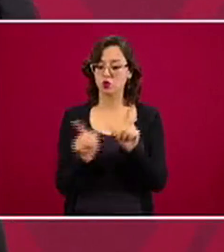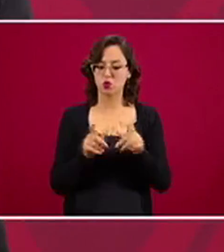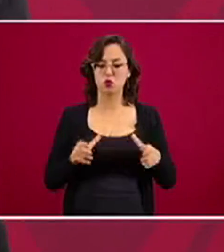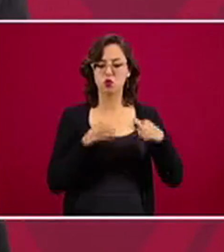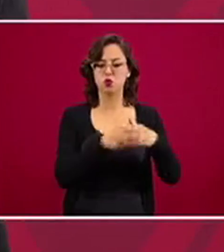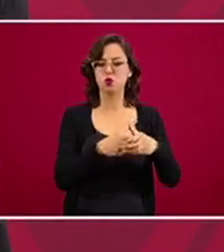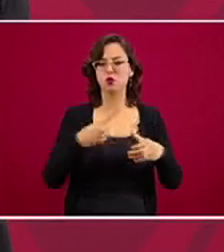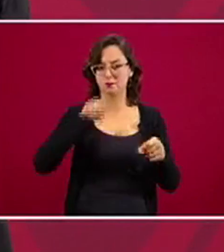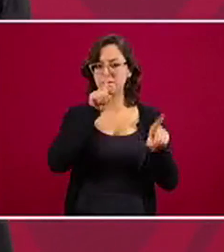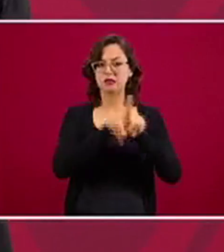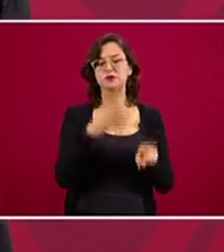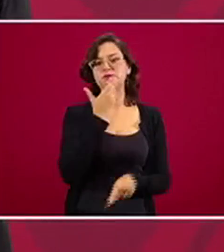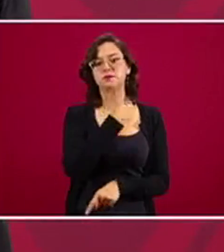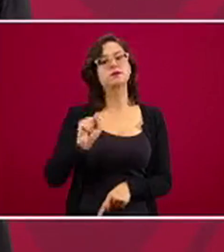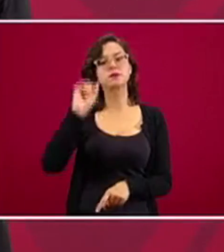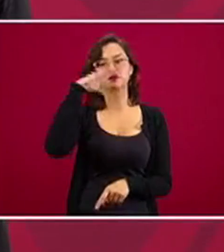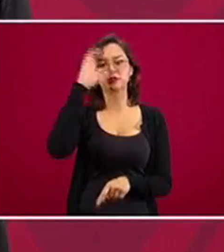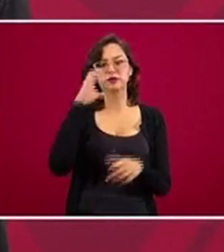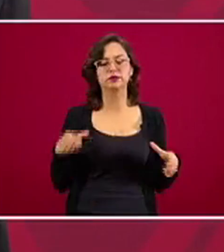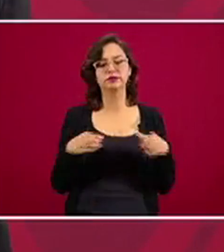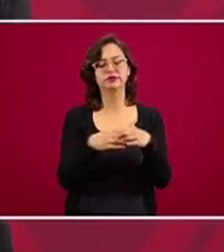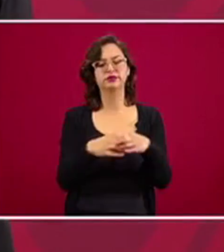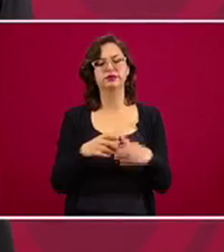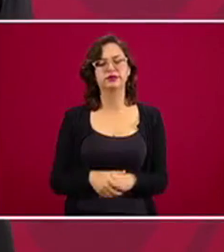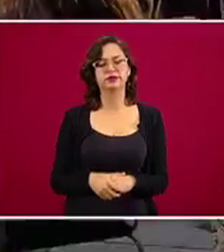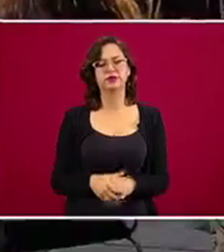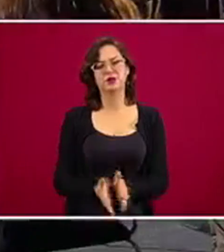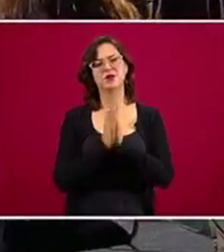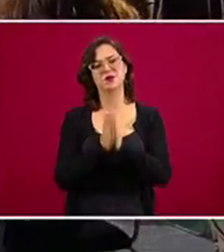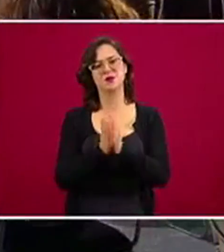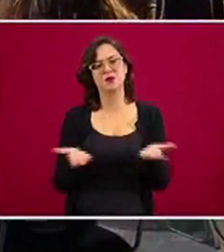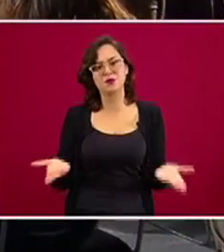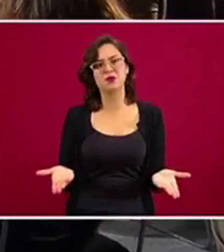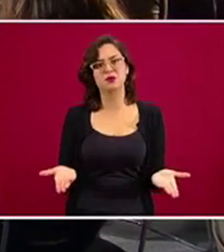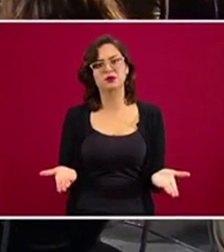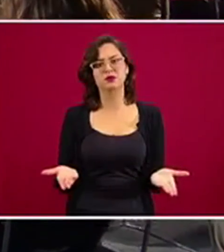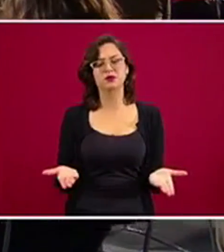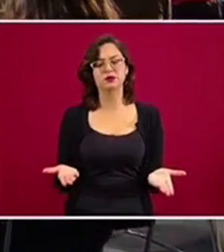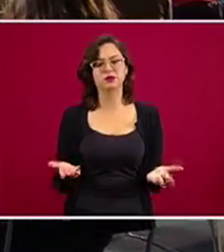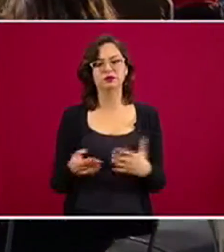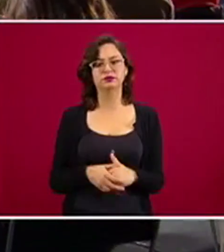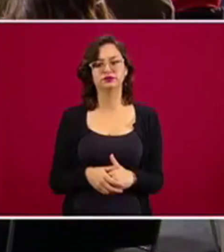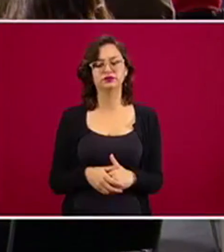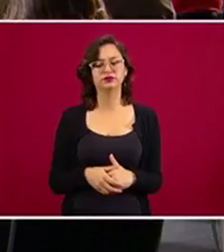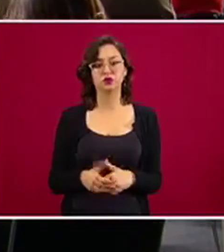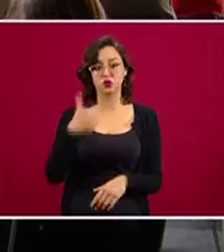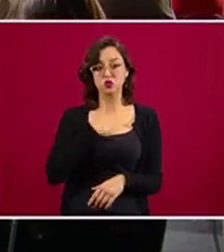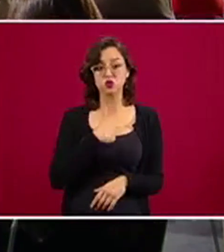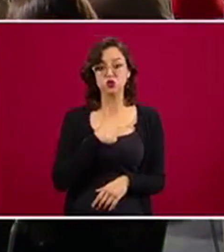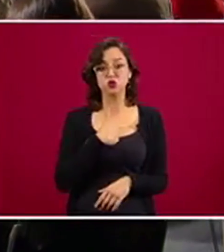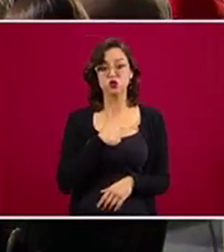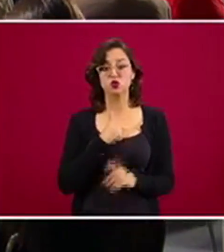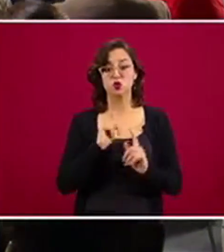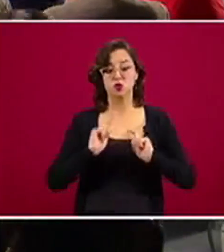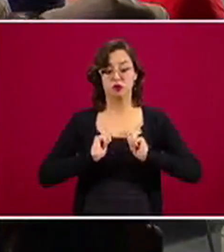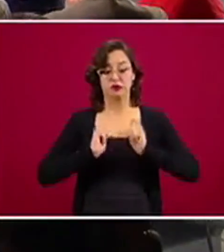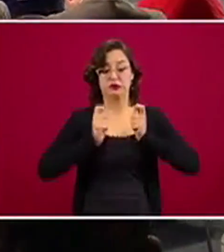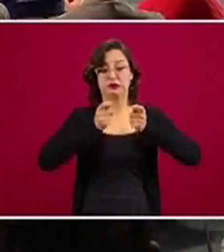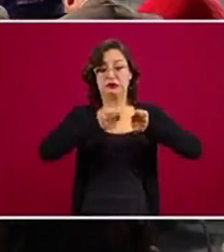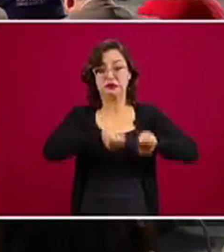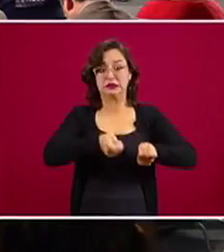de científicos. ¿Ustedes creen que yo les dejaría la